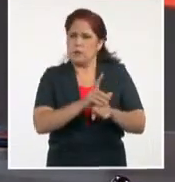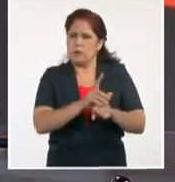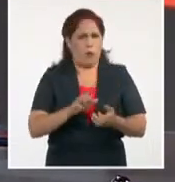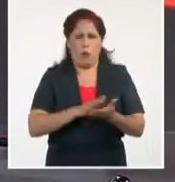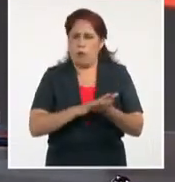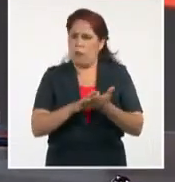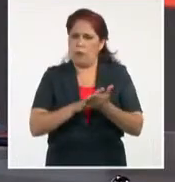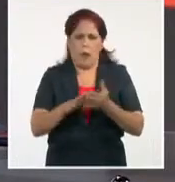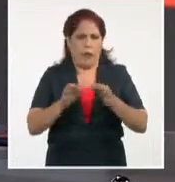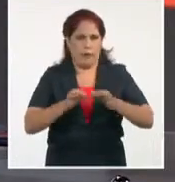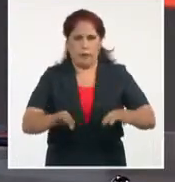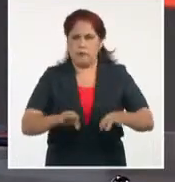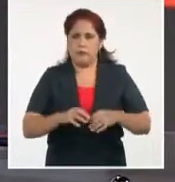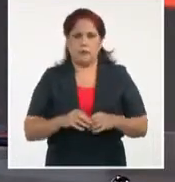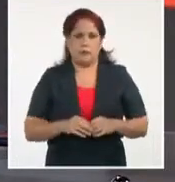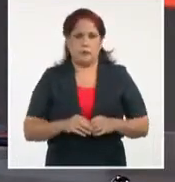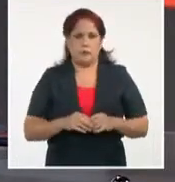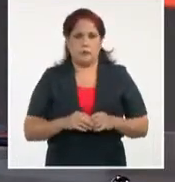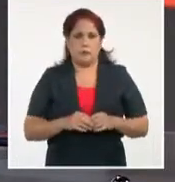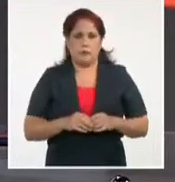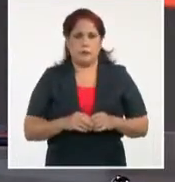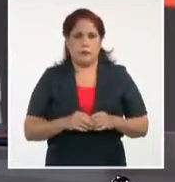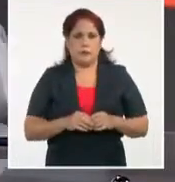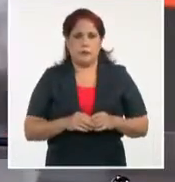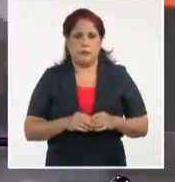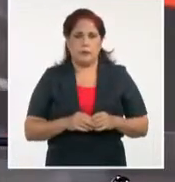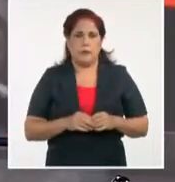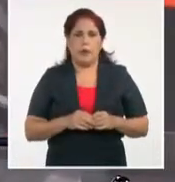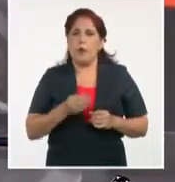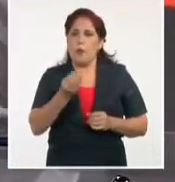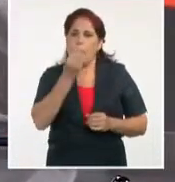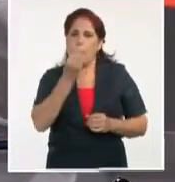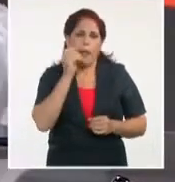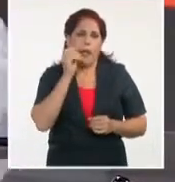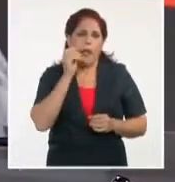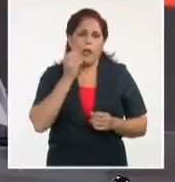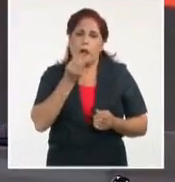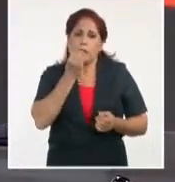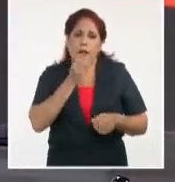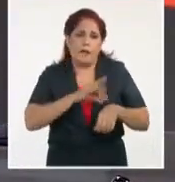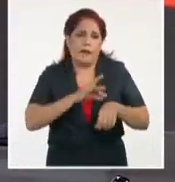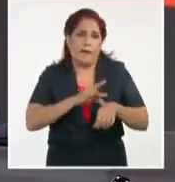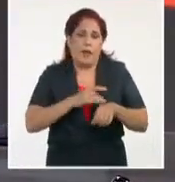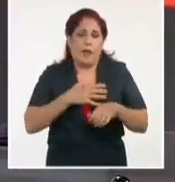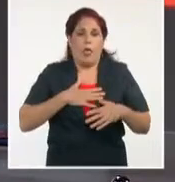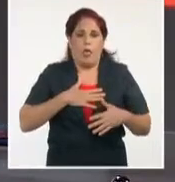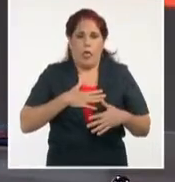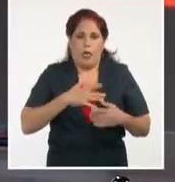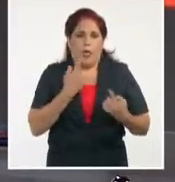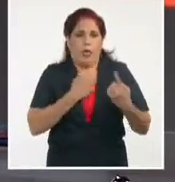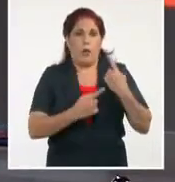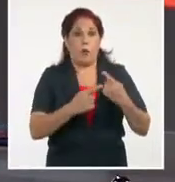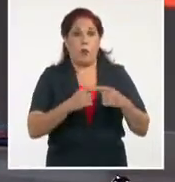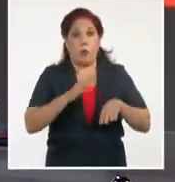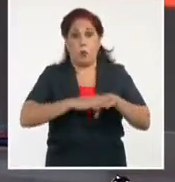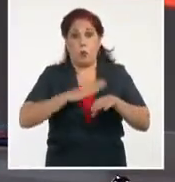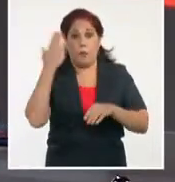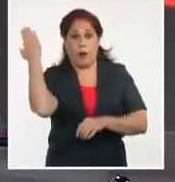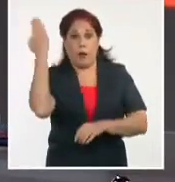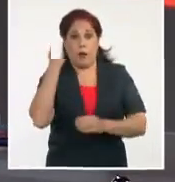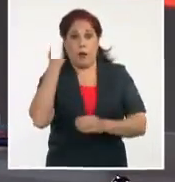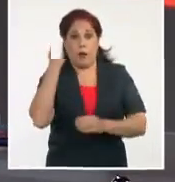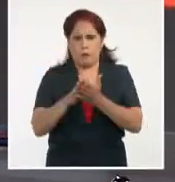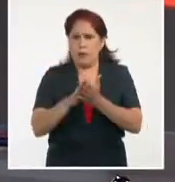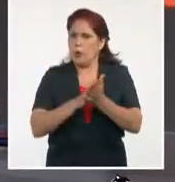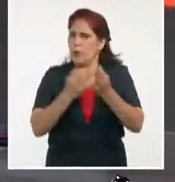otros desastres, de brotes de intoxicación alimentaria, de enfermedad respiratoria, y el incremento